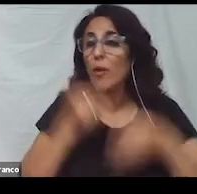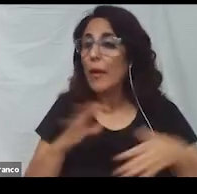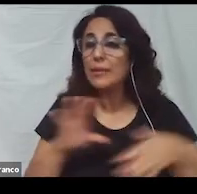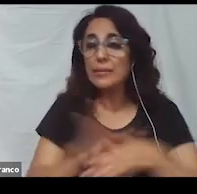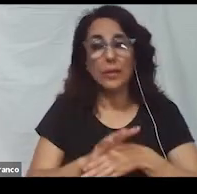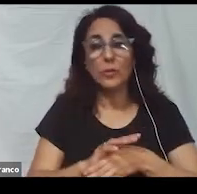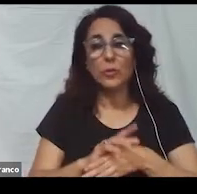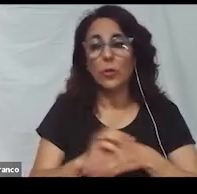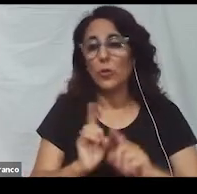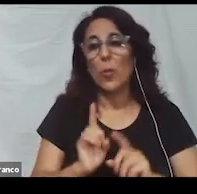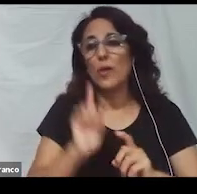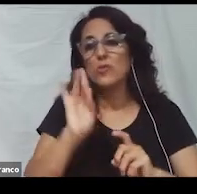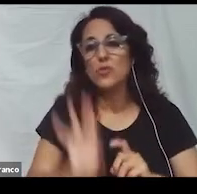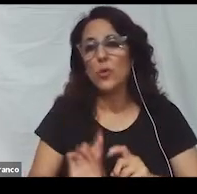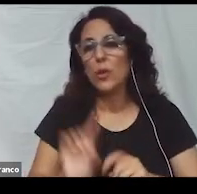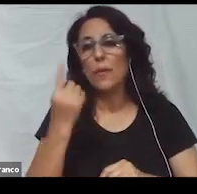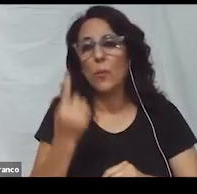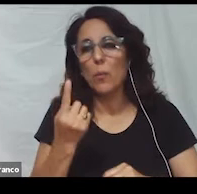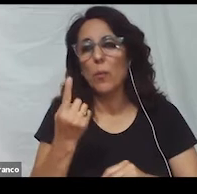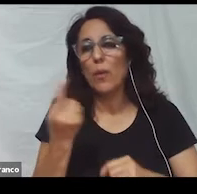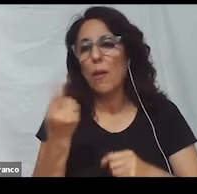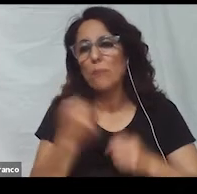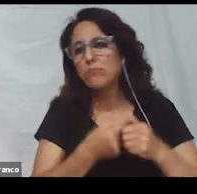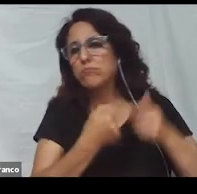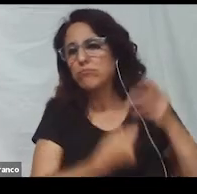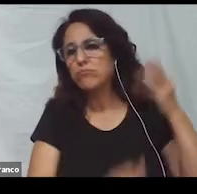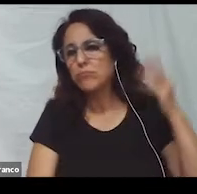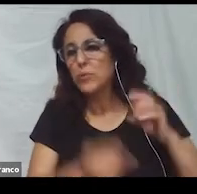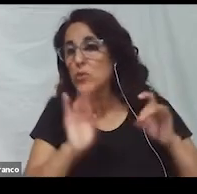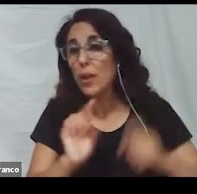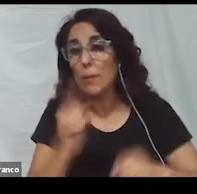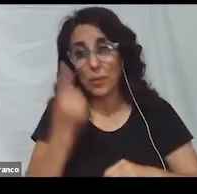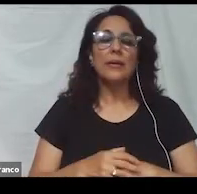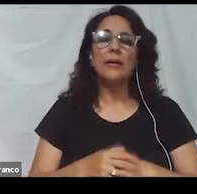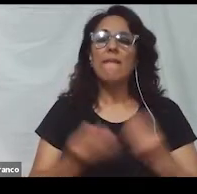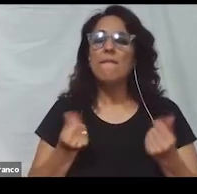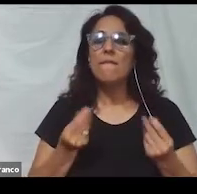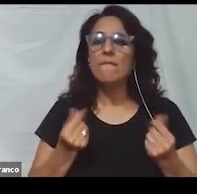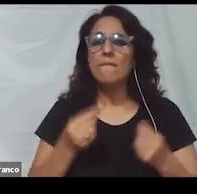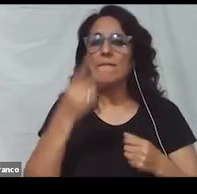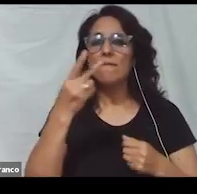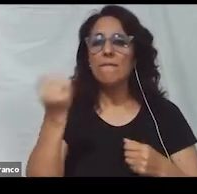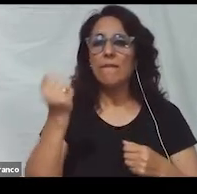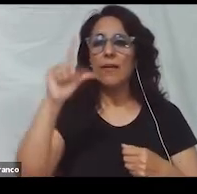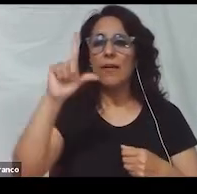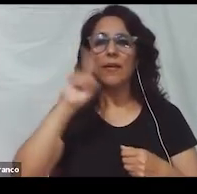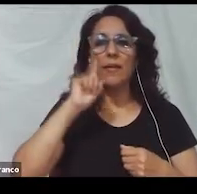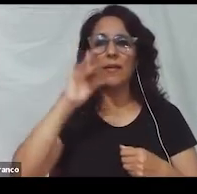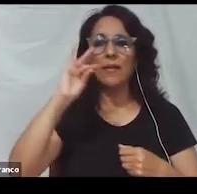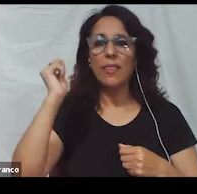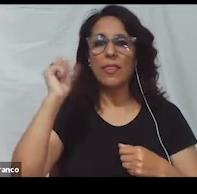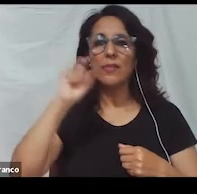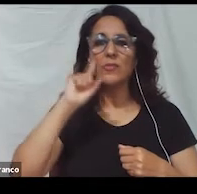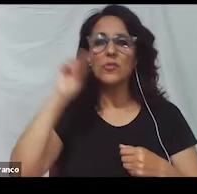exacto, de hecho hay varias formas de lograrlo. Y en este enlace les dejo solo una de ellas. Hablemos un poco de validación pensando desde el punto de